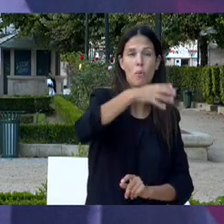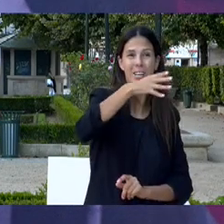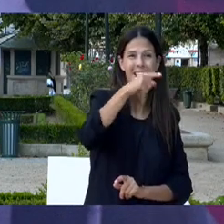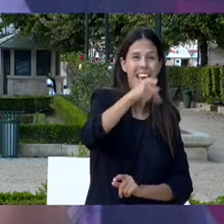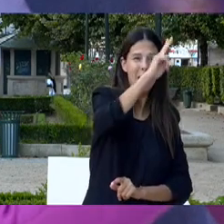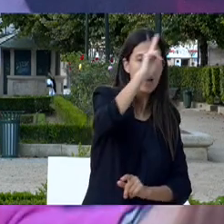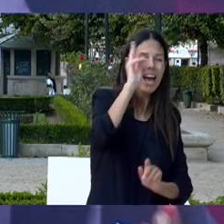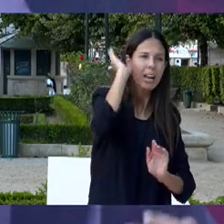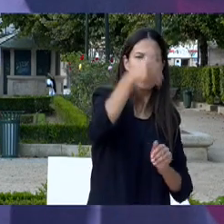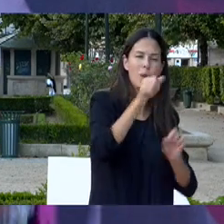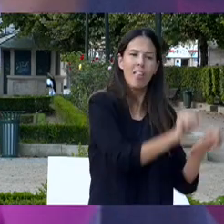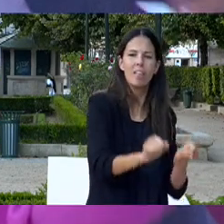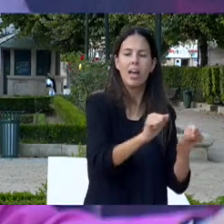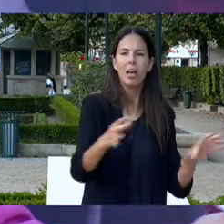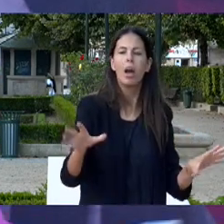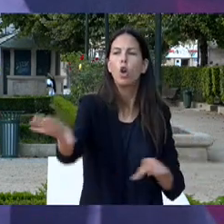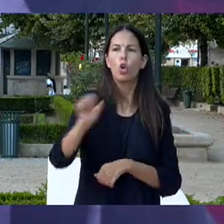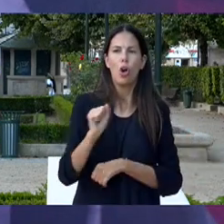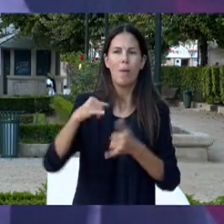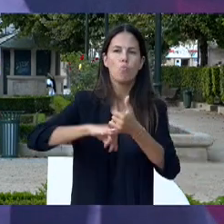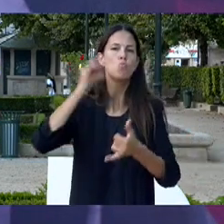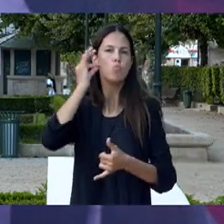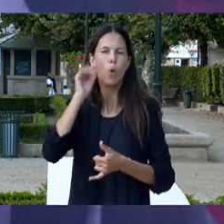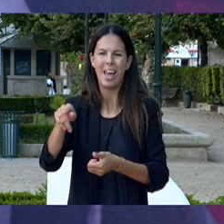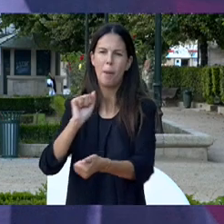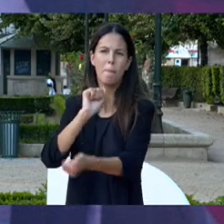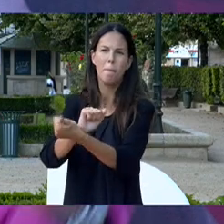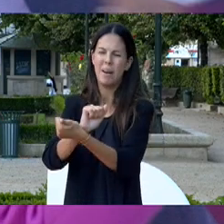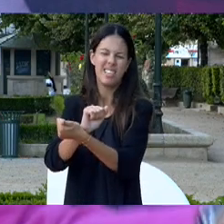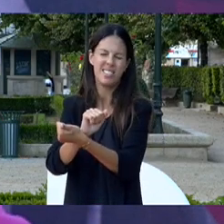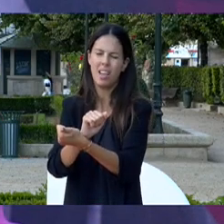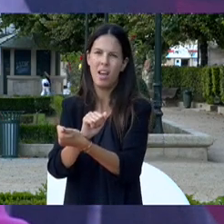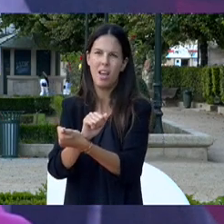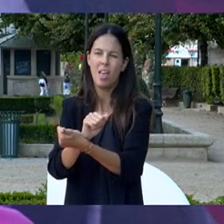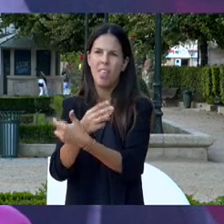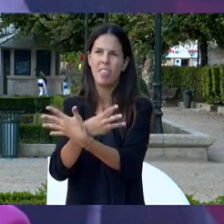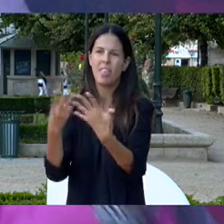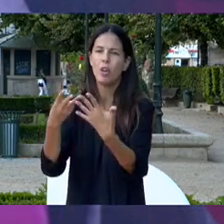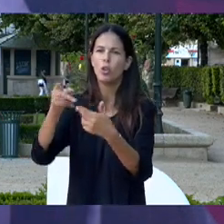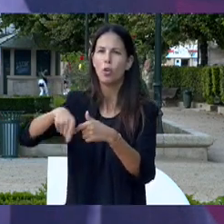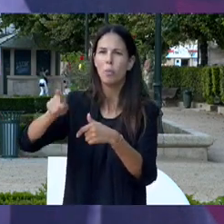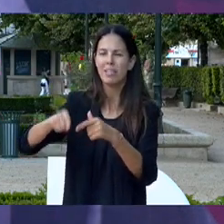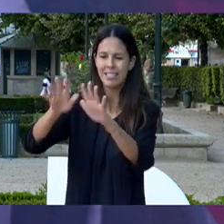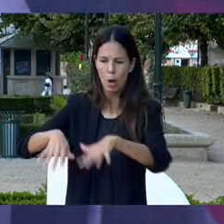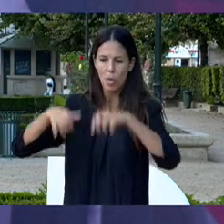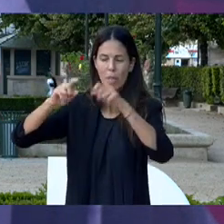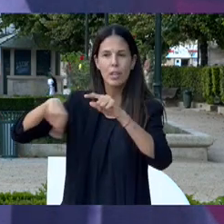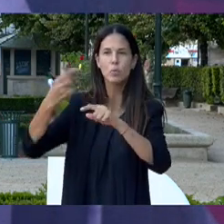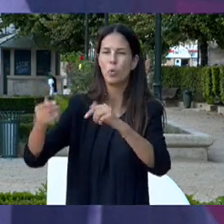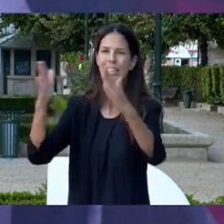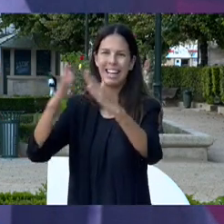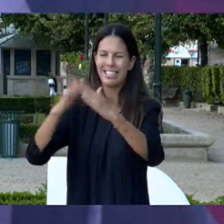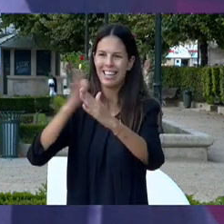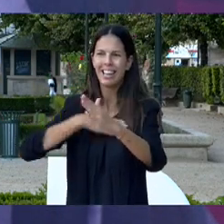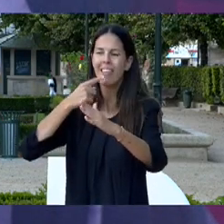defendido pola República, colleron a Josefina, estivo presa durante toda a guerra, o sea, primeiro 18 meses na audiencia e logo na súa casa, pero presa sin poder